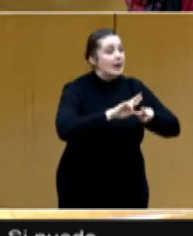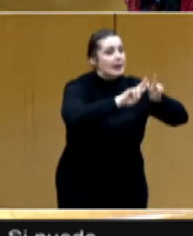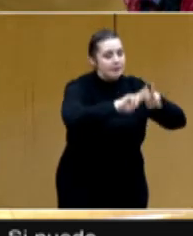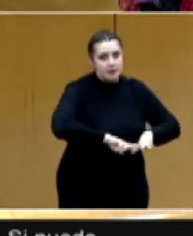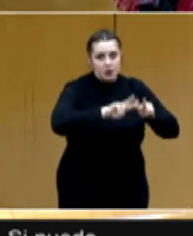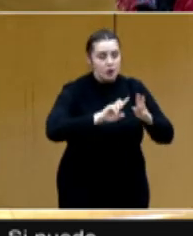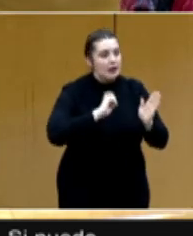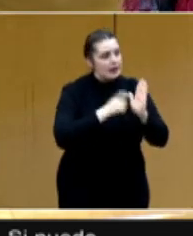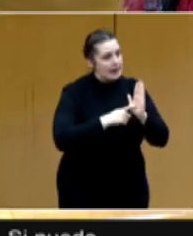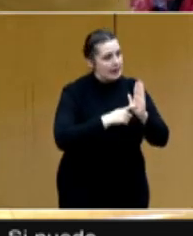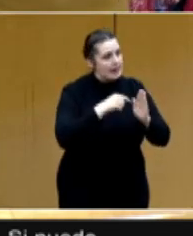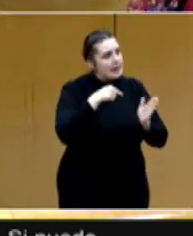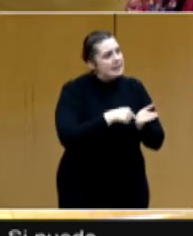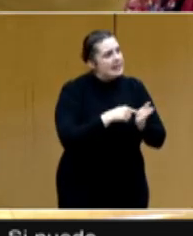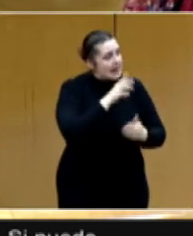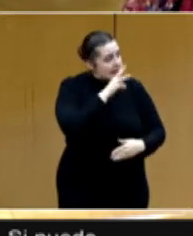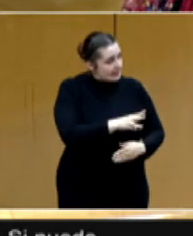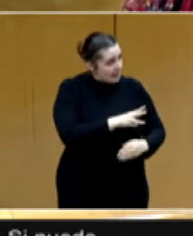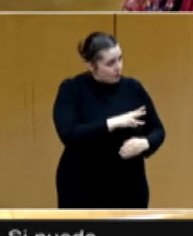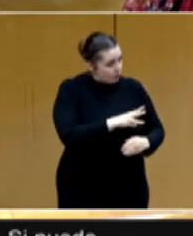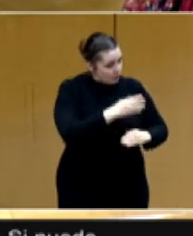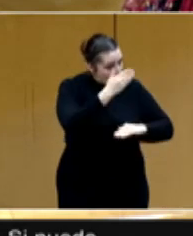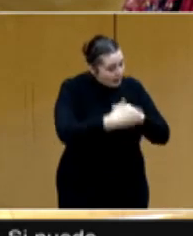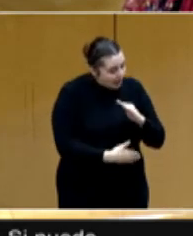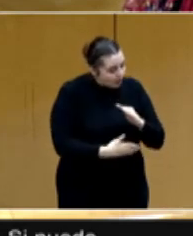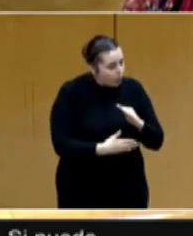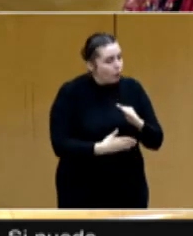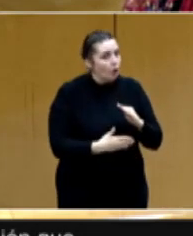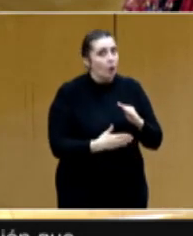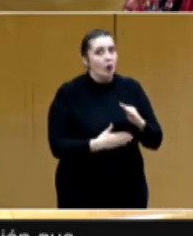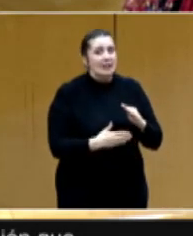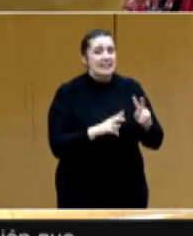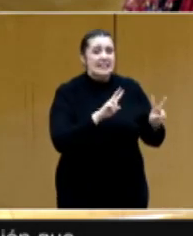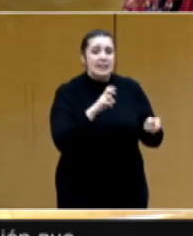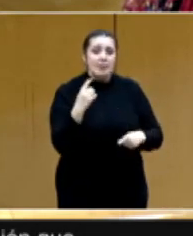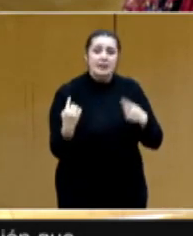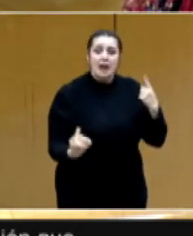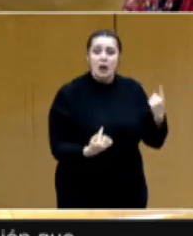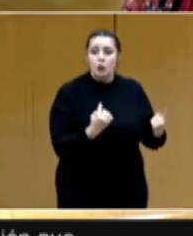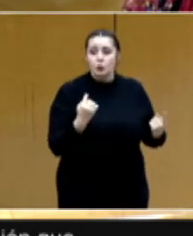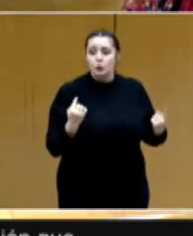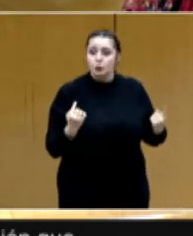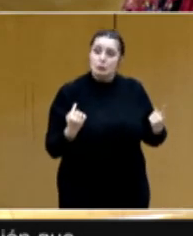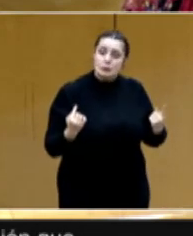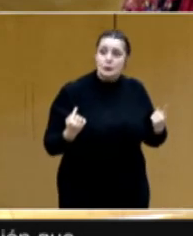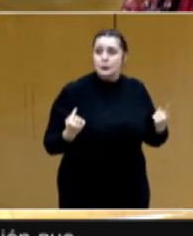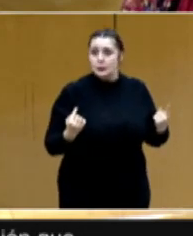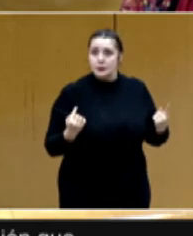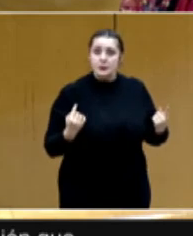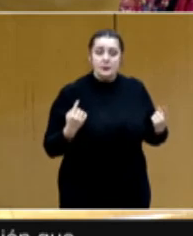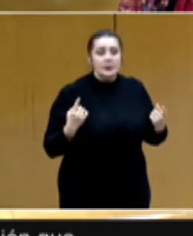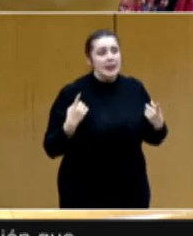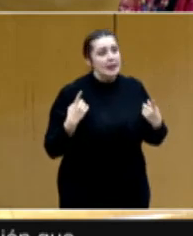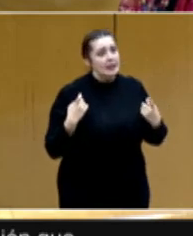tres años supone hay algunos algunas cuestiones que que necesariamente